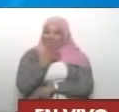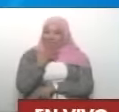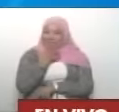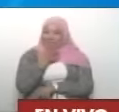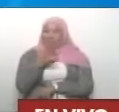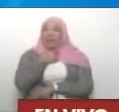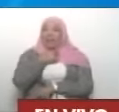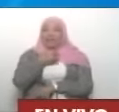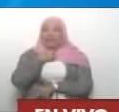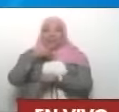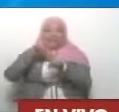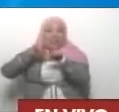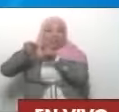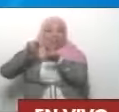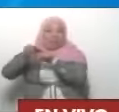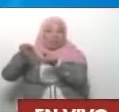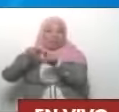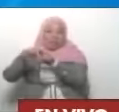Porque le gustaba el chisme.